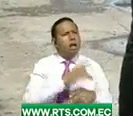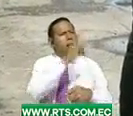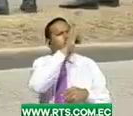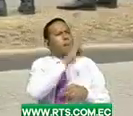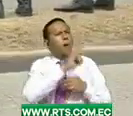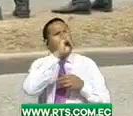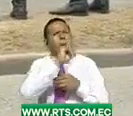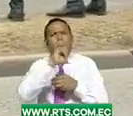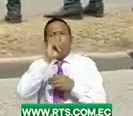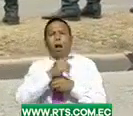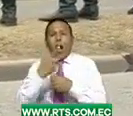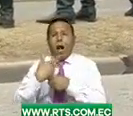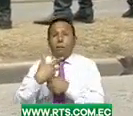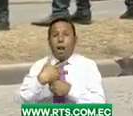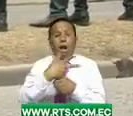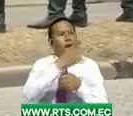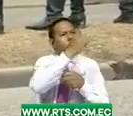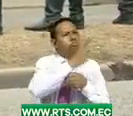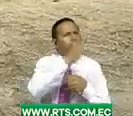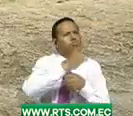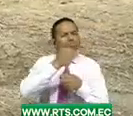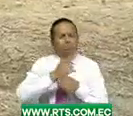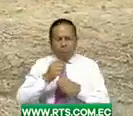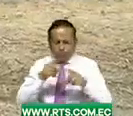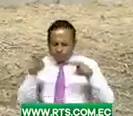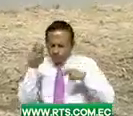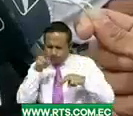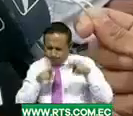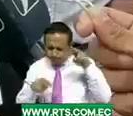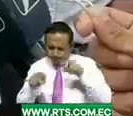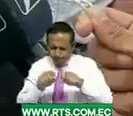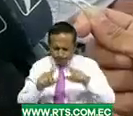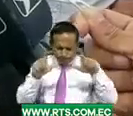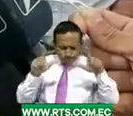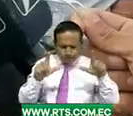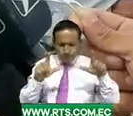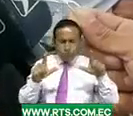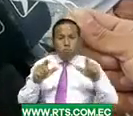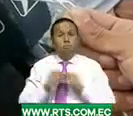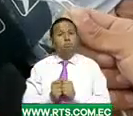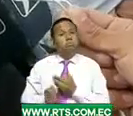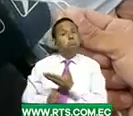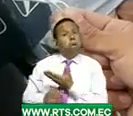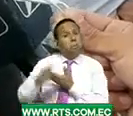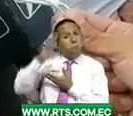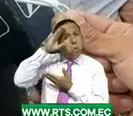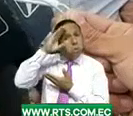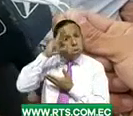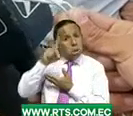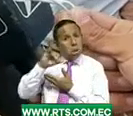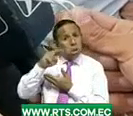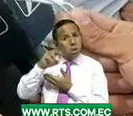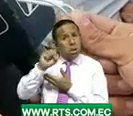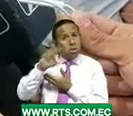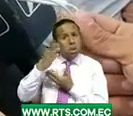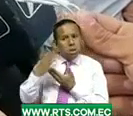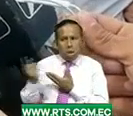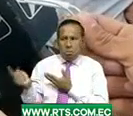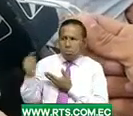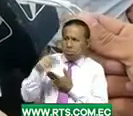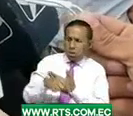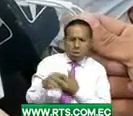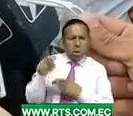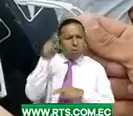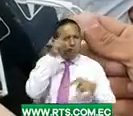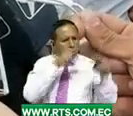hayan grabado el momento del atentado en contra de Tuárez. Y los señores de la DINASET se encuentran ya realizando el trabajo de